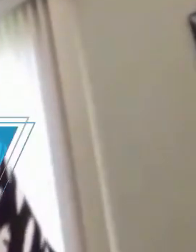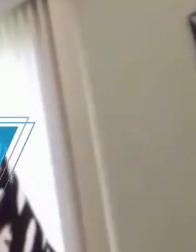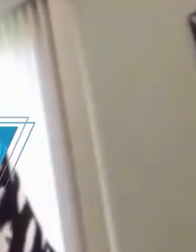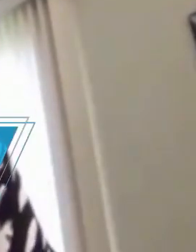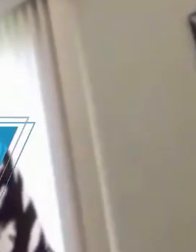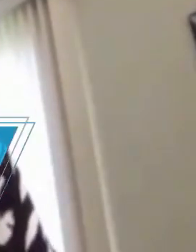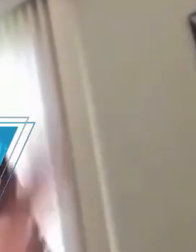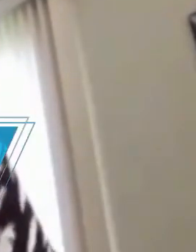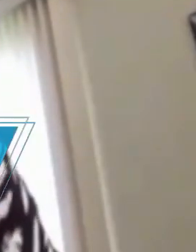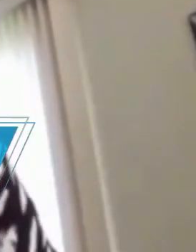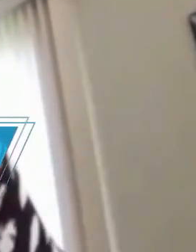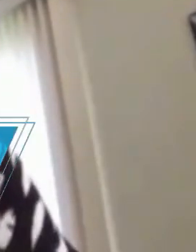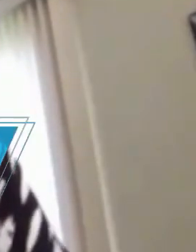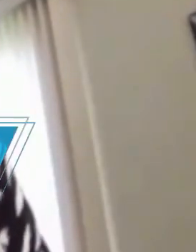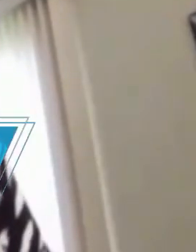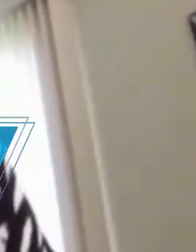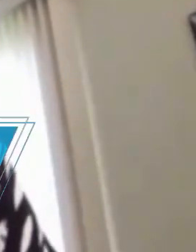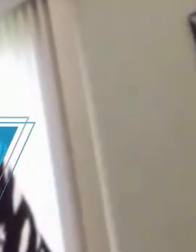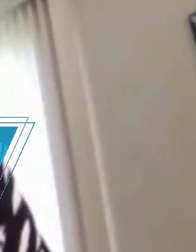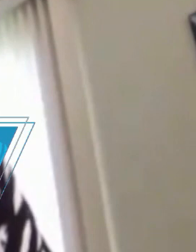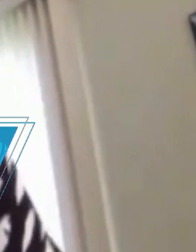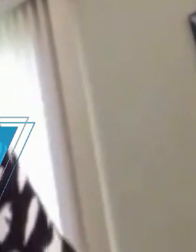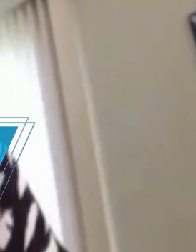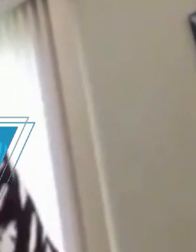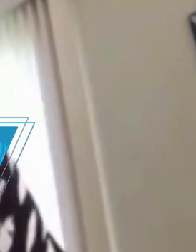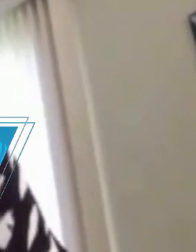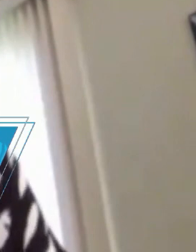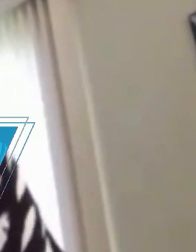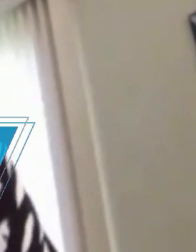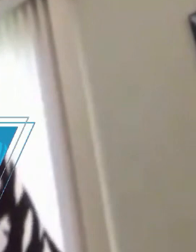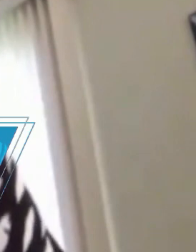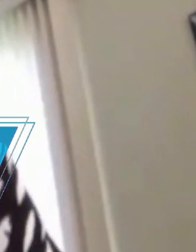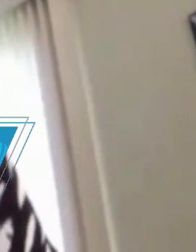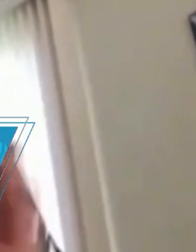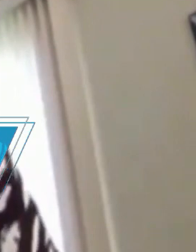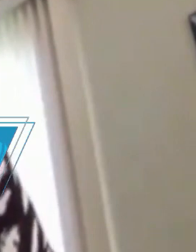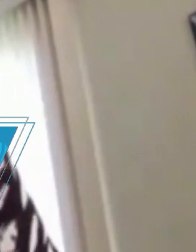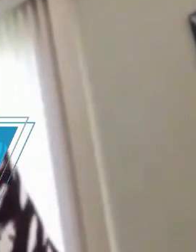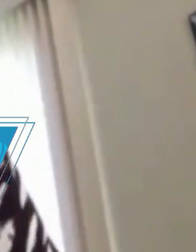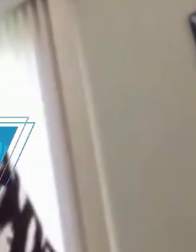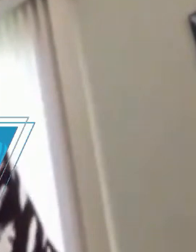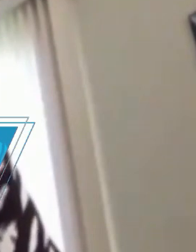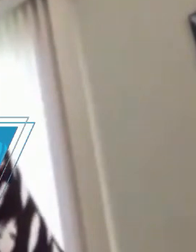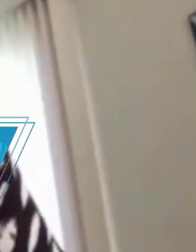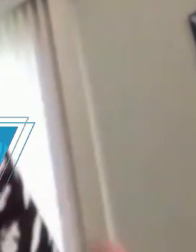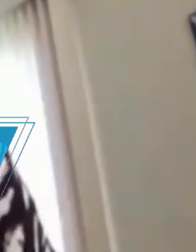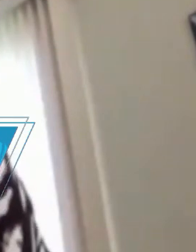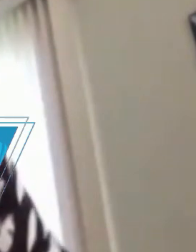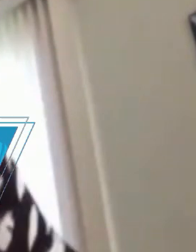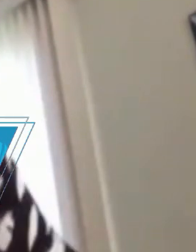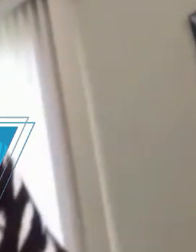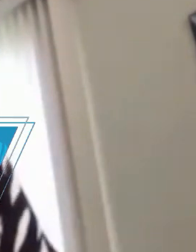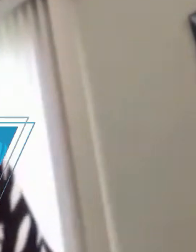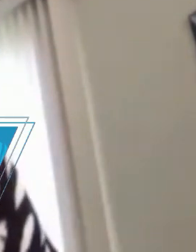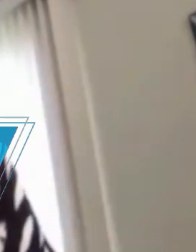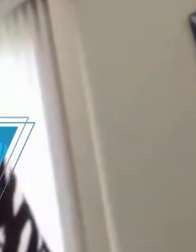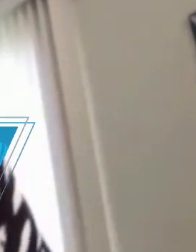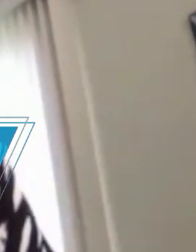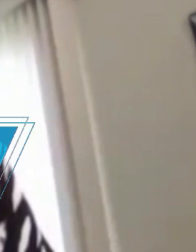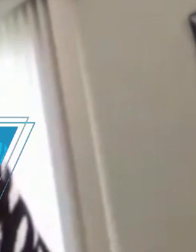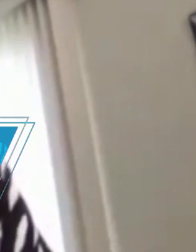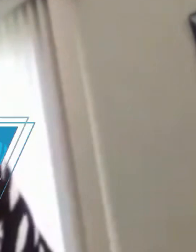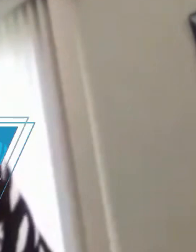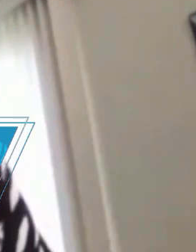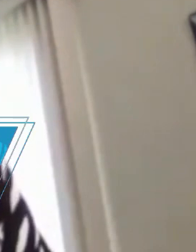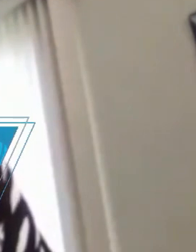funcionarios administrativos o técnicos como la policía penitenciaria, y en el caso de los privados de libertad se encuentran en los espacios de aislamiento que se han dispuesto en cada uno de